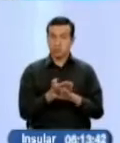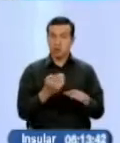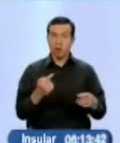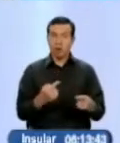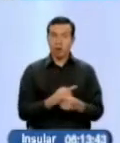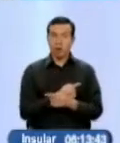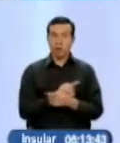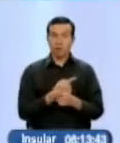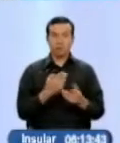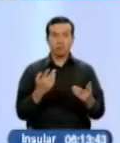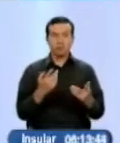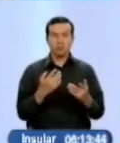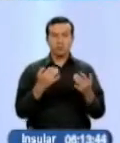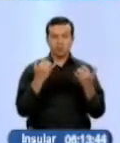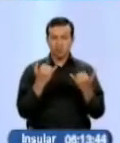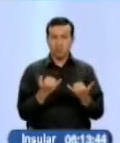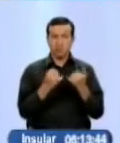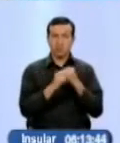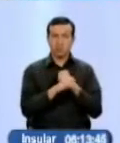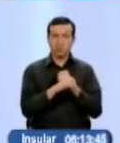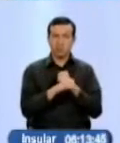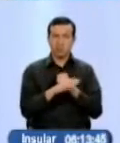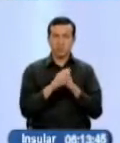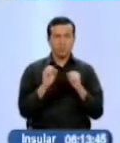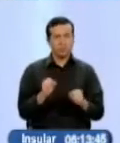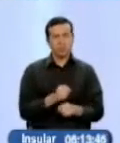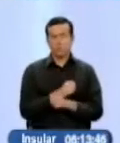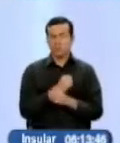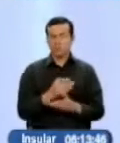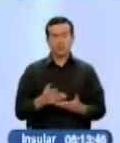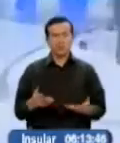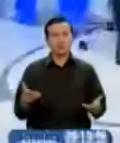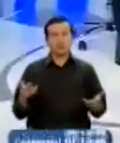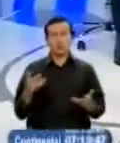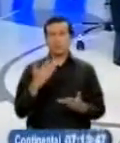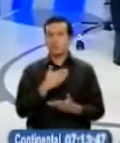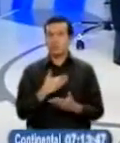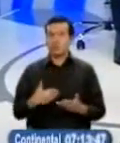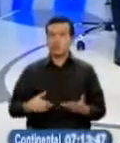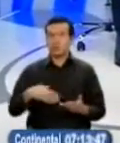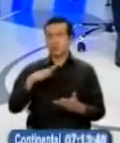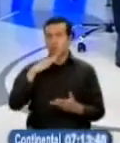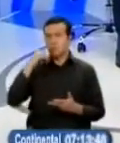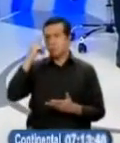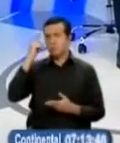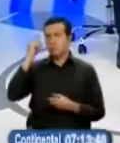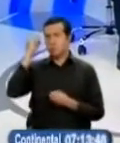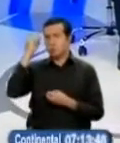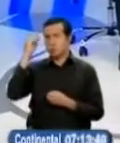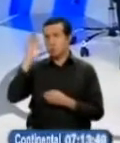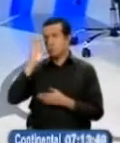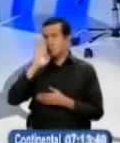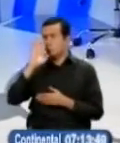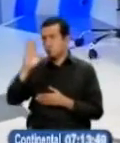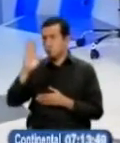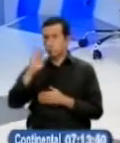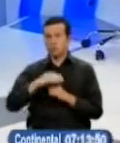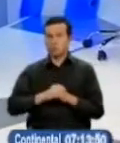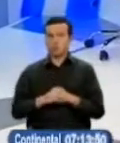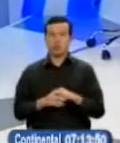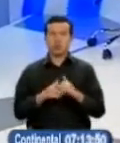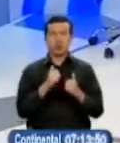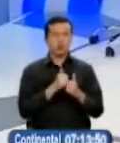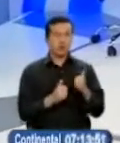de la actualidad. En plena campaña no es posible que el presidente de la República tenga una línea y que